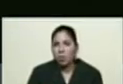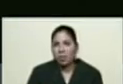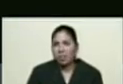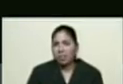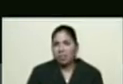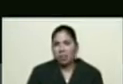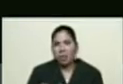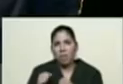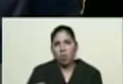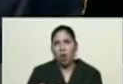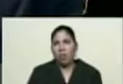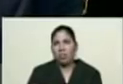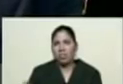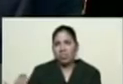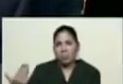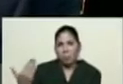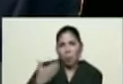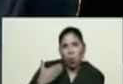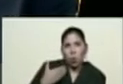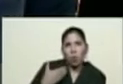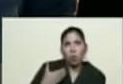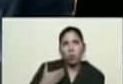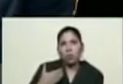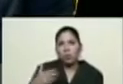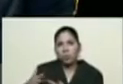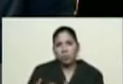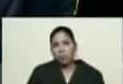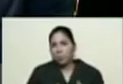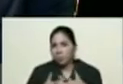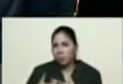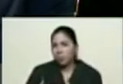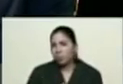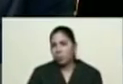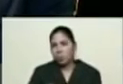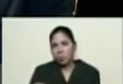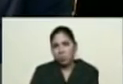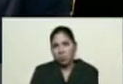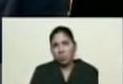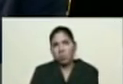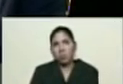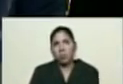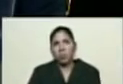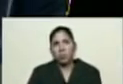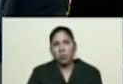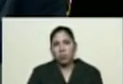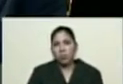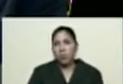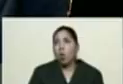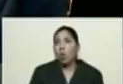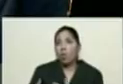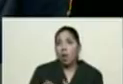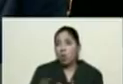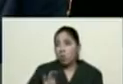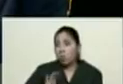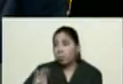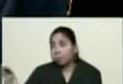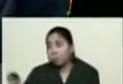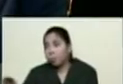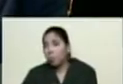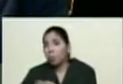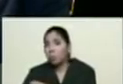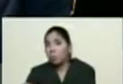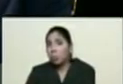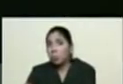al imperialismo, más resistencia a esta burguesía entregada, más financiamiento del imperialismo a esta gente para